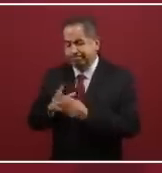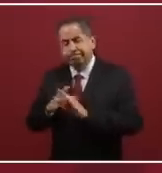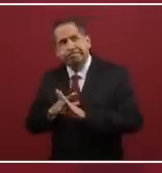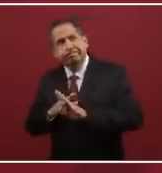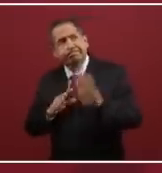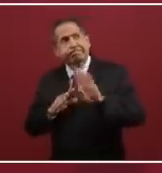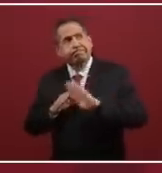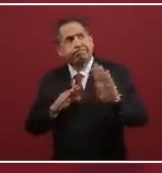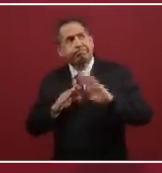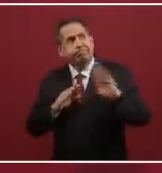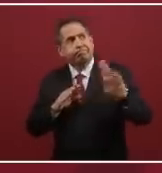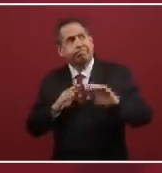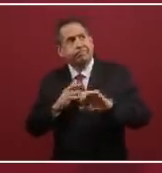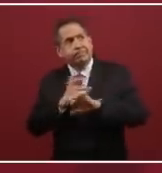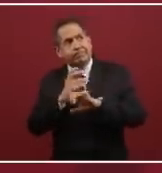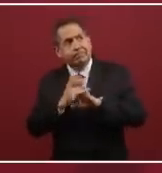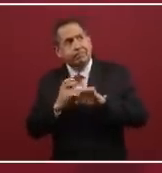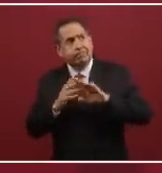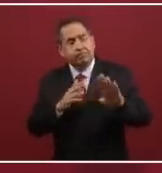mejores trabajadores del mundo.